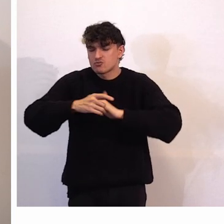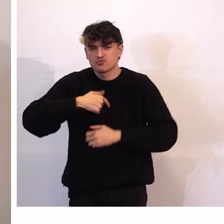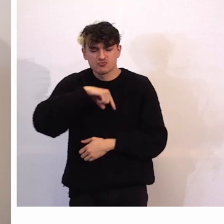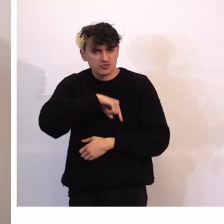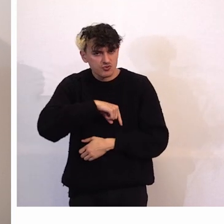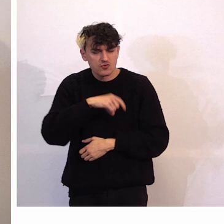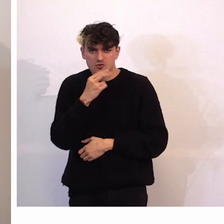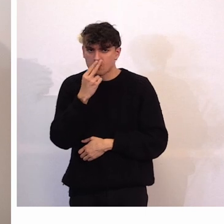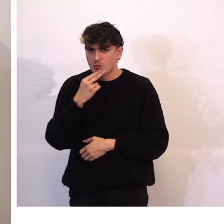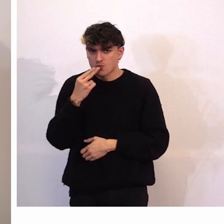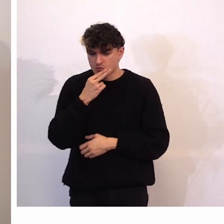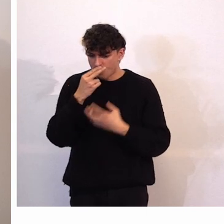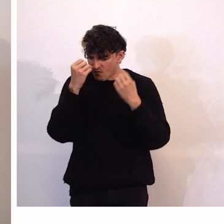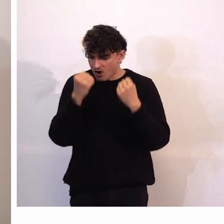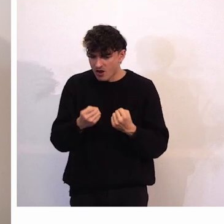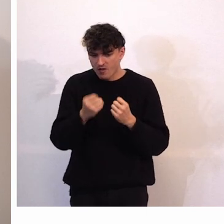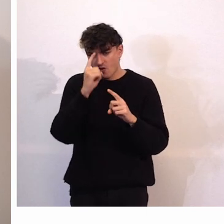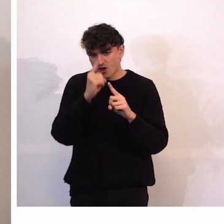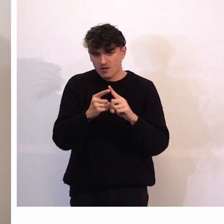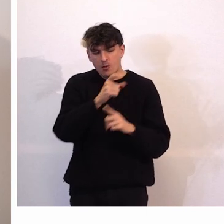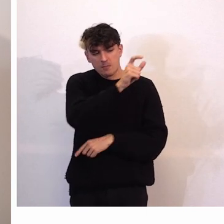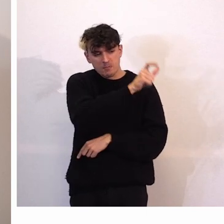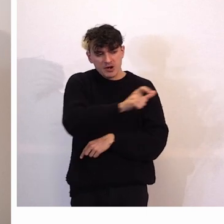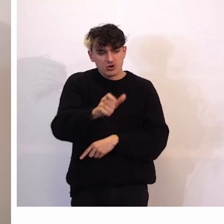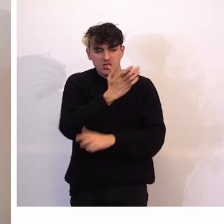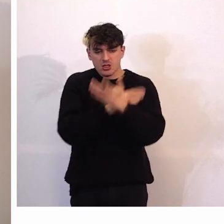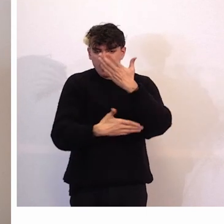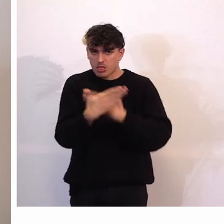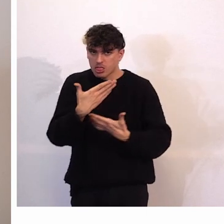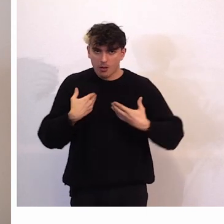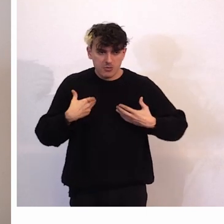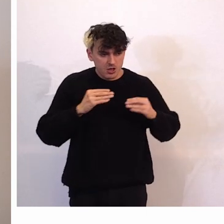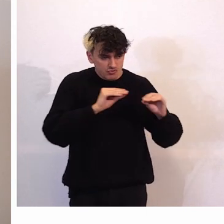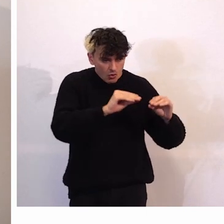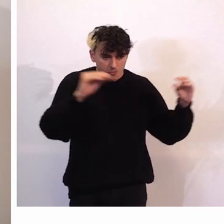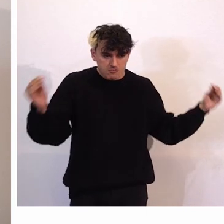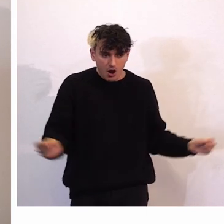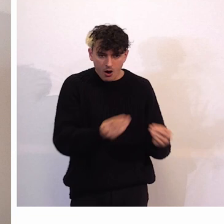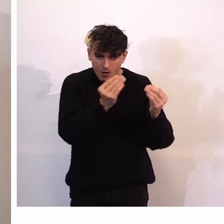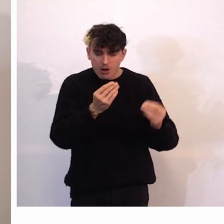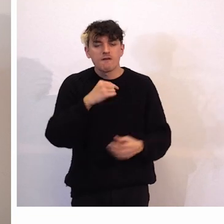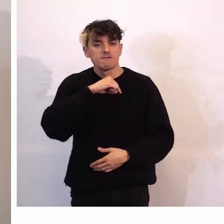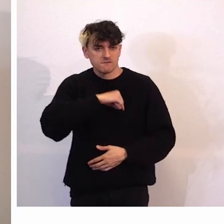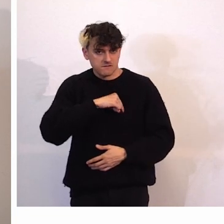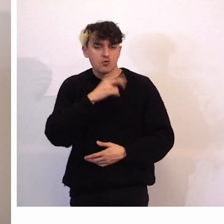comprometido con mejorar la vida de las personas con discapacidad. Muchas gracias.